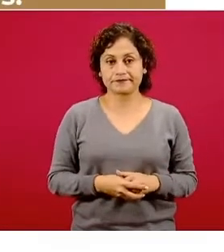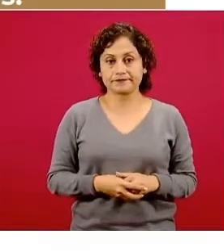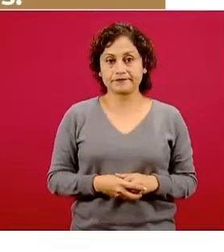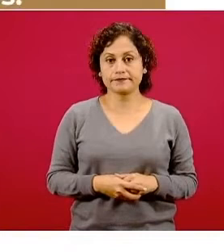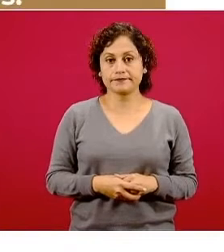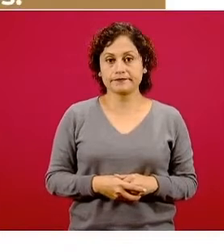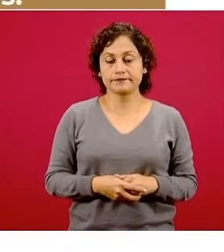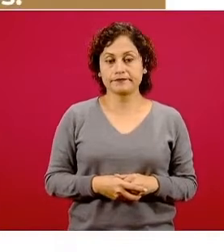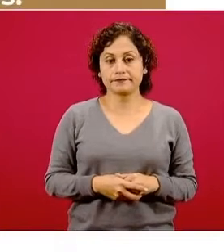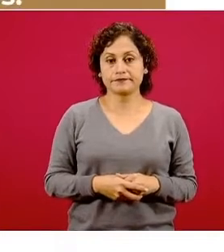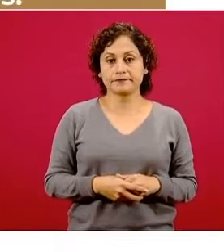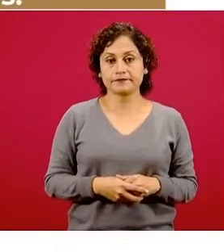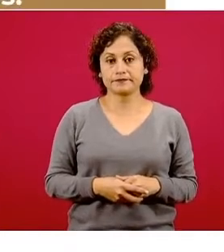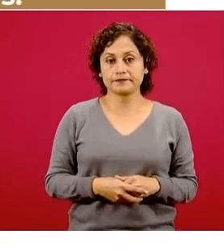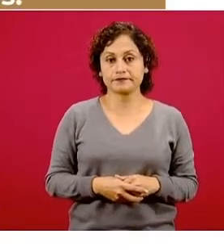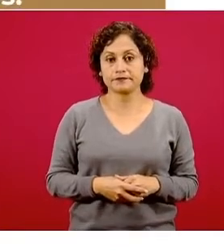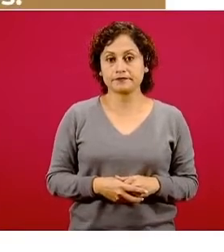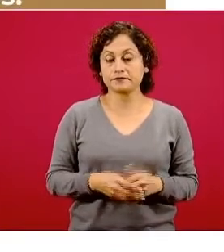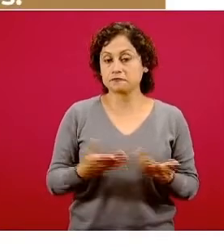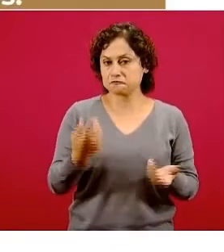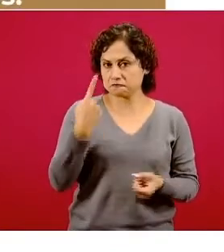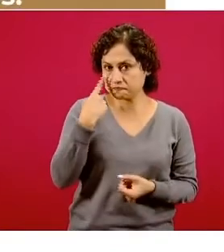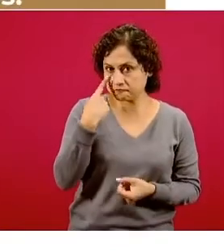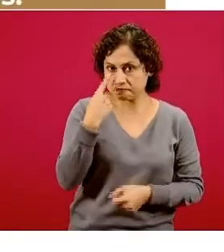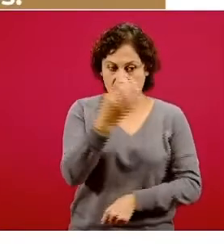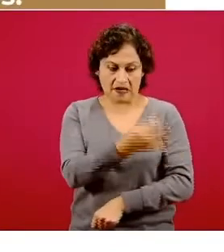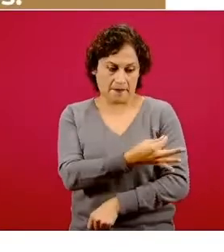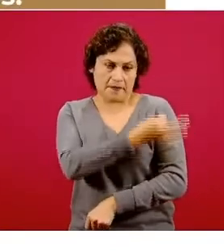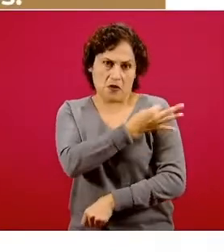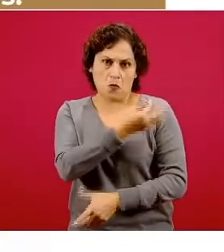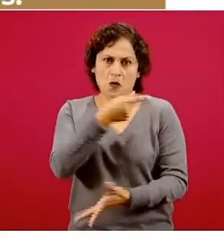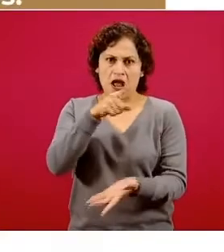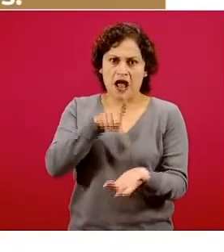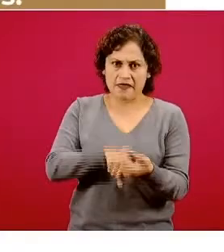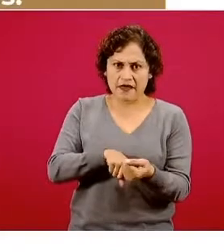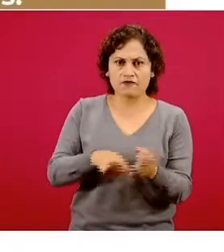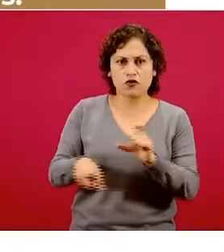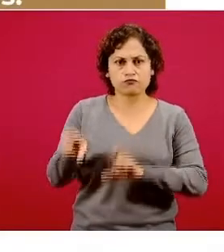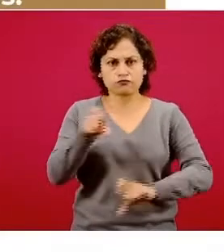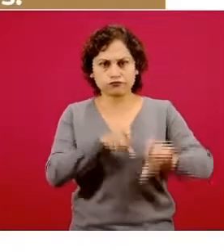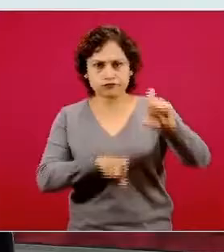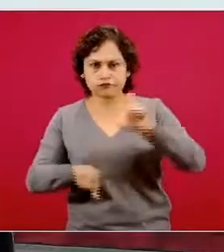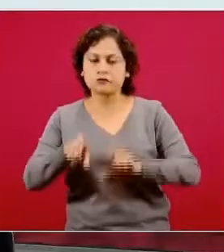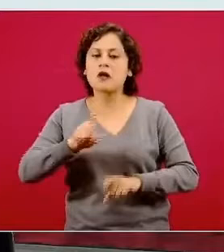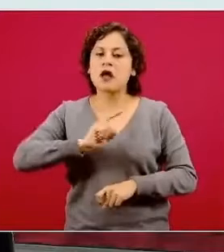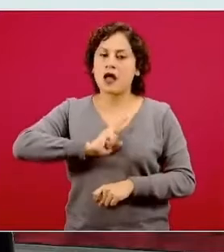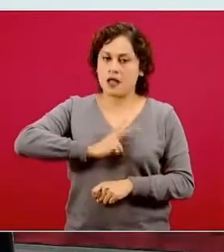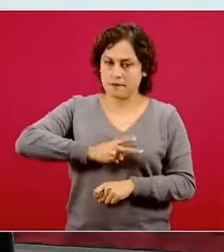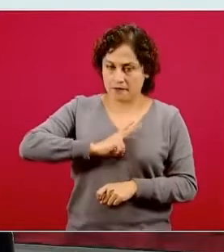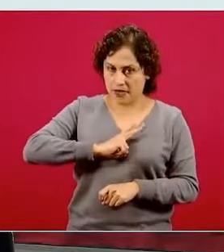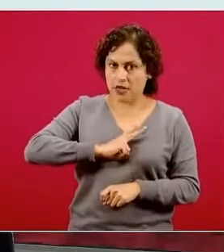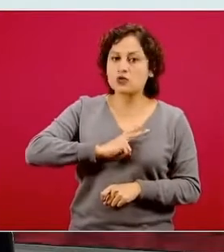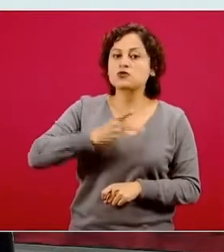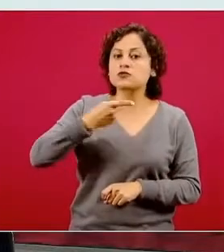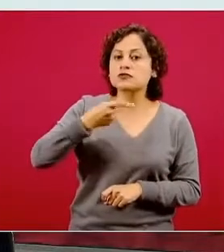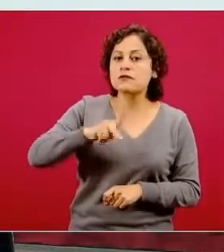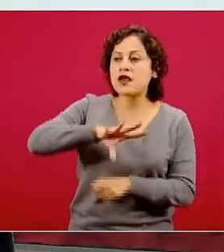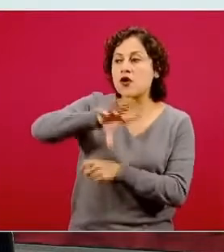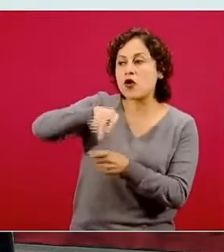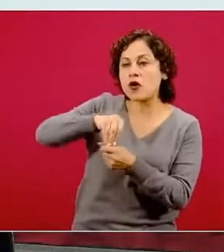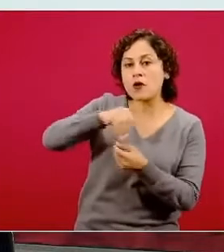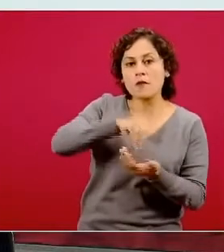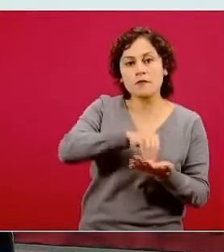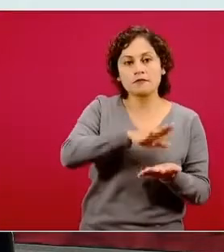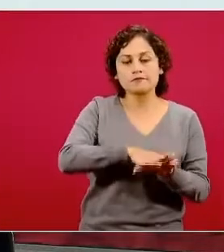Salud. La vacuna está hecha de partículas del virus, entonces no puede generar la enfermedad.